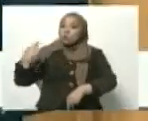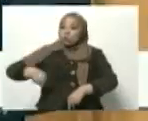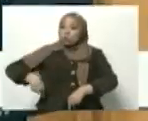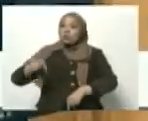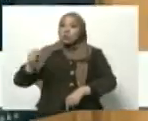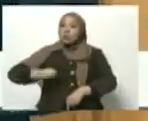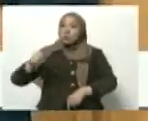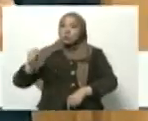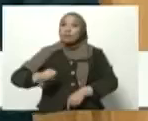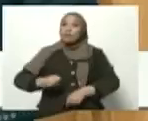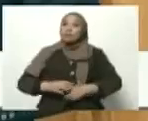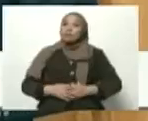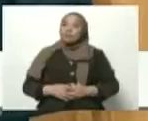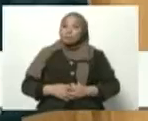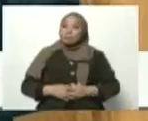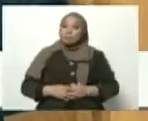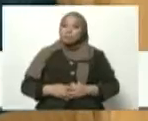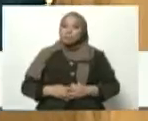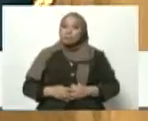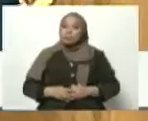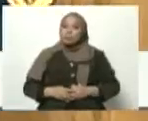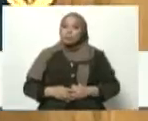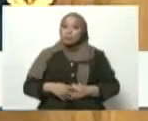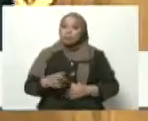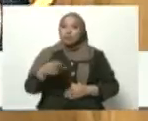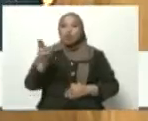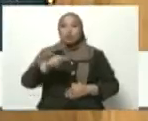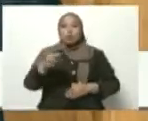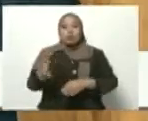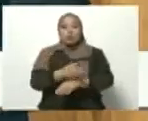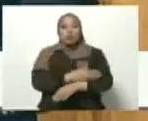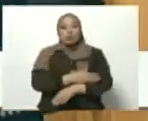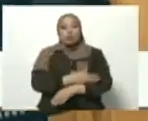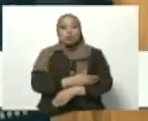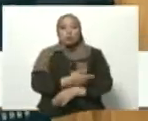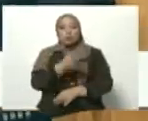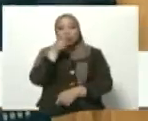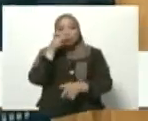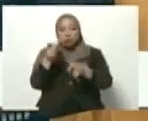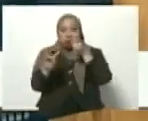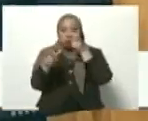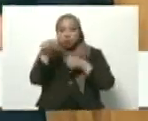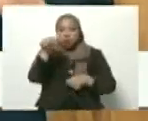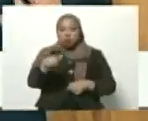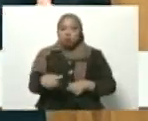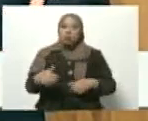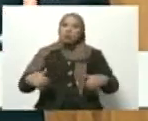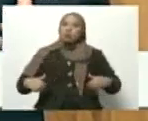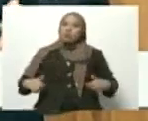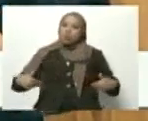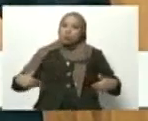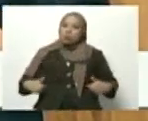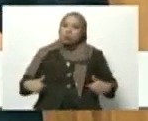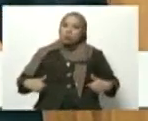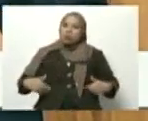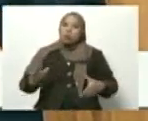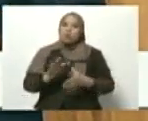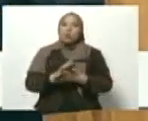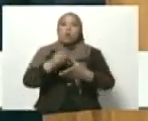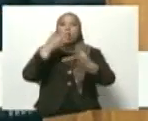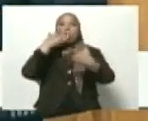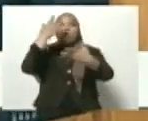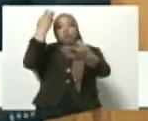acuerdo con esta idea hace tiempo. Hoy casi estoy seguro que más que nunca, en vista de las circunstancias que están sufriendo, estarían de acuerdo. Pero no